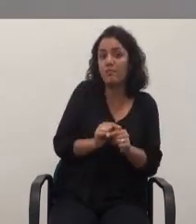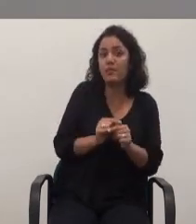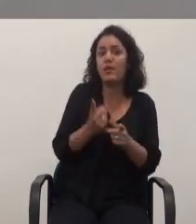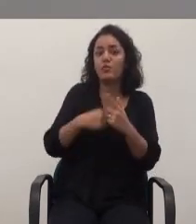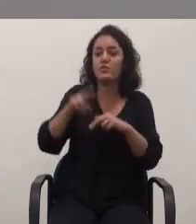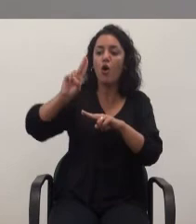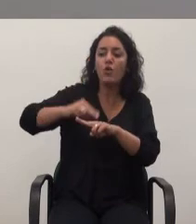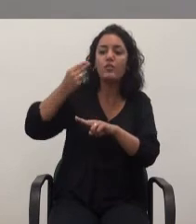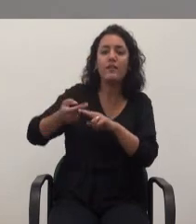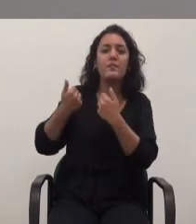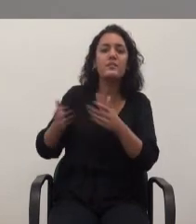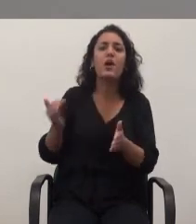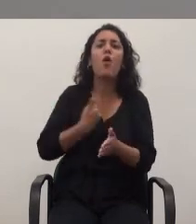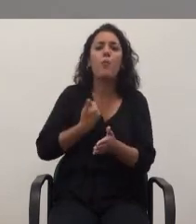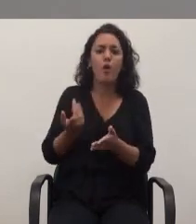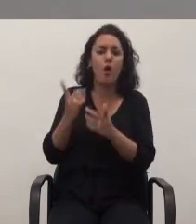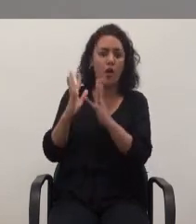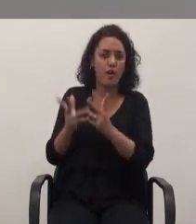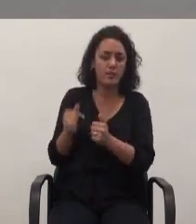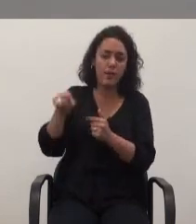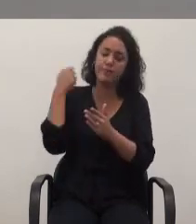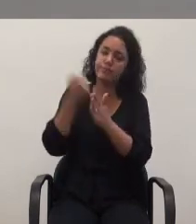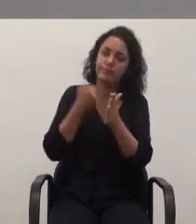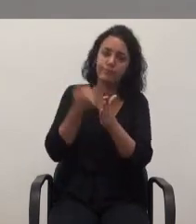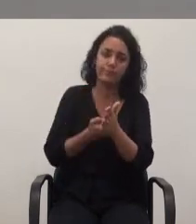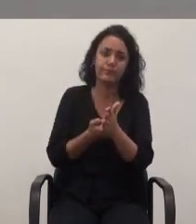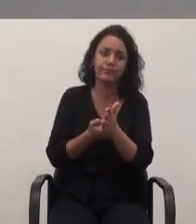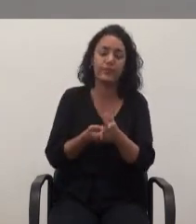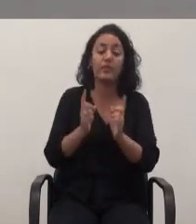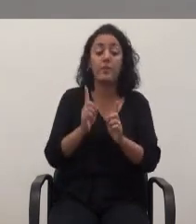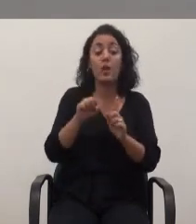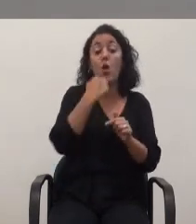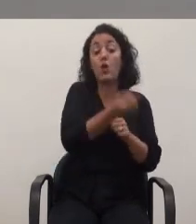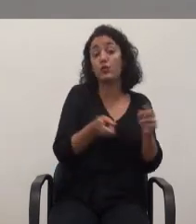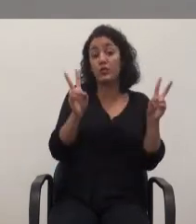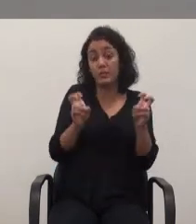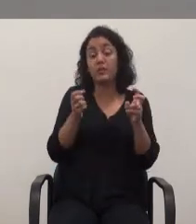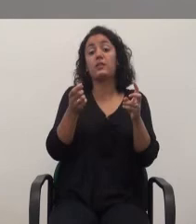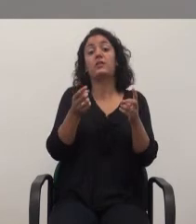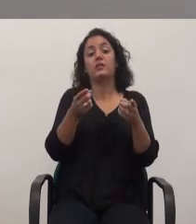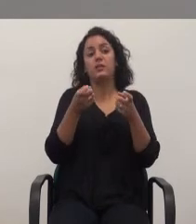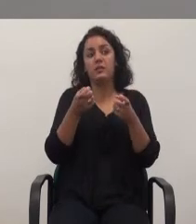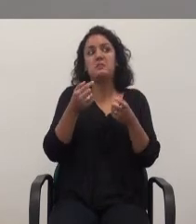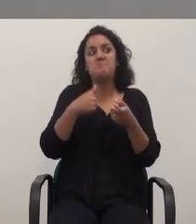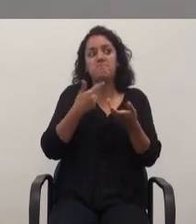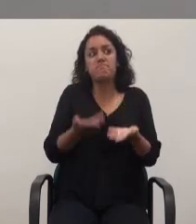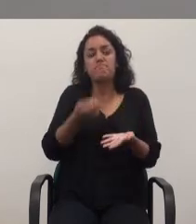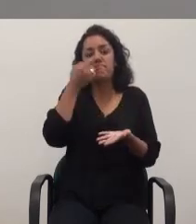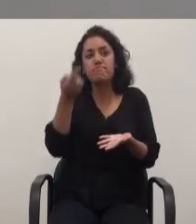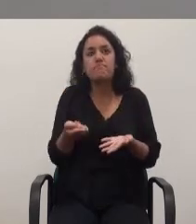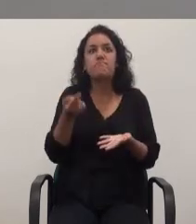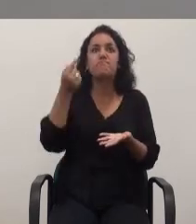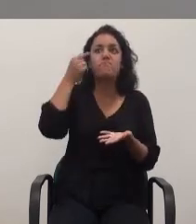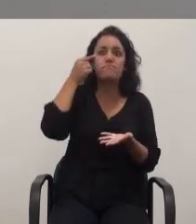Algunas cuestiones que hacen que entienda que tenga sentido hoy proponer un segundo eje